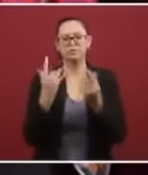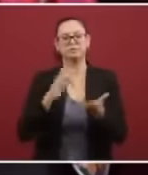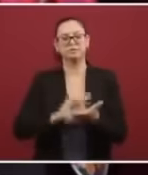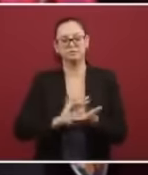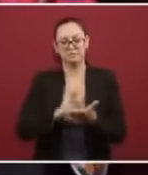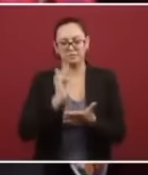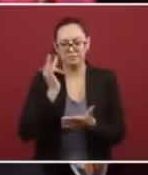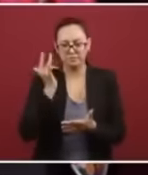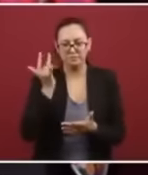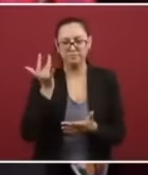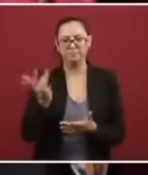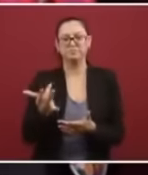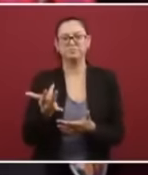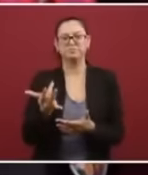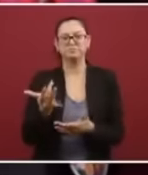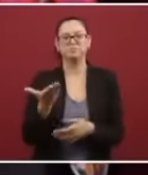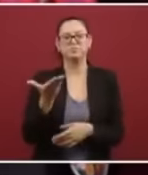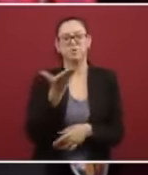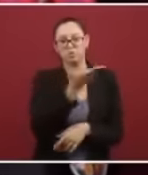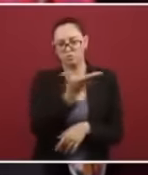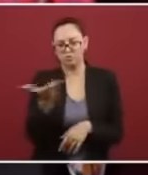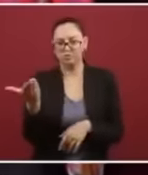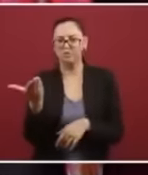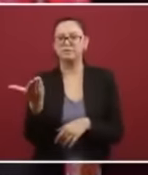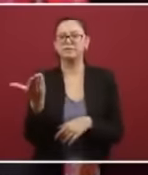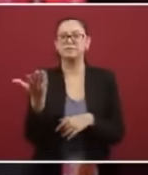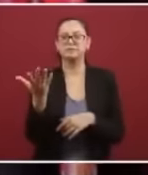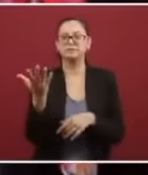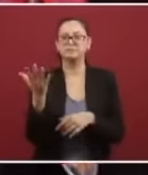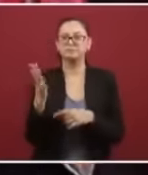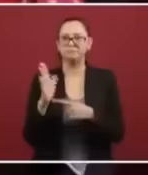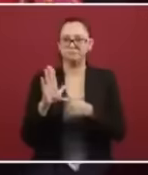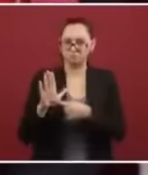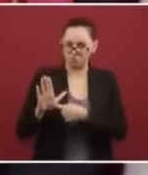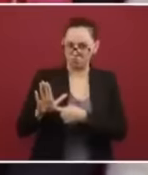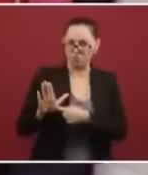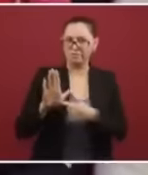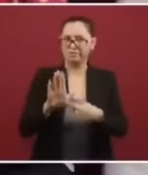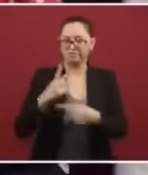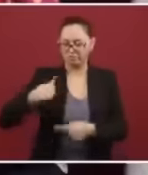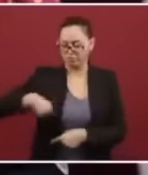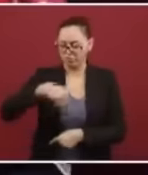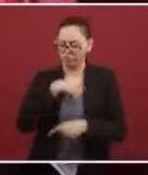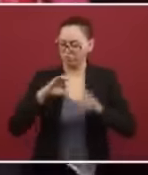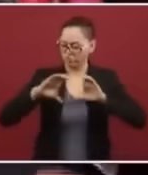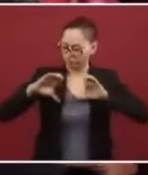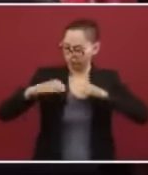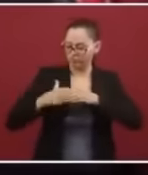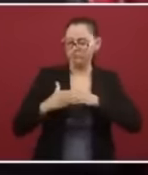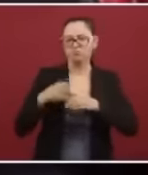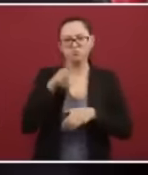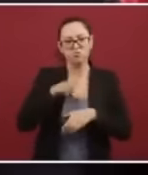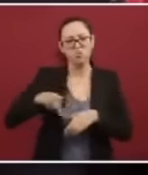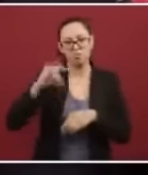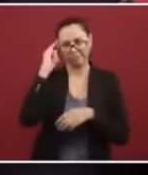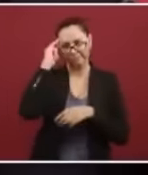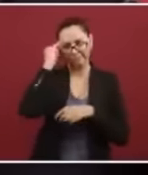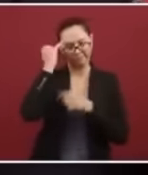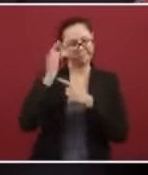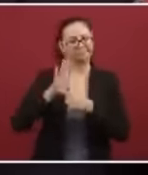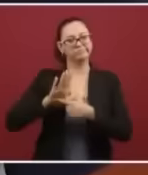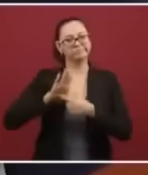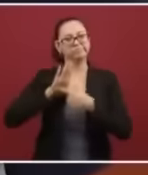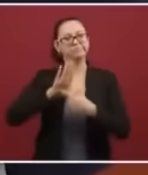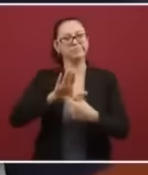el que nos permitan visibilizarnos como comunidades y como pueblos indígenas